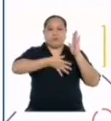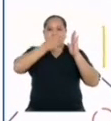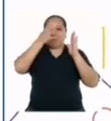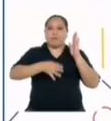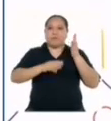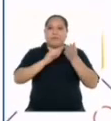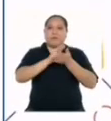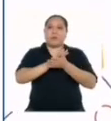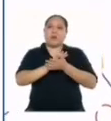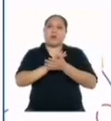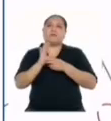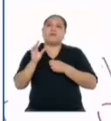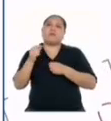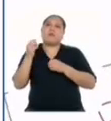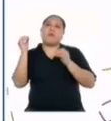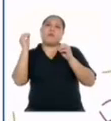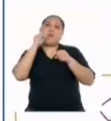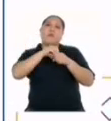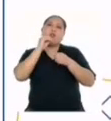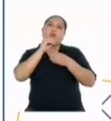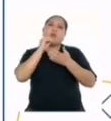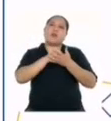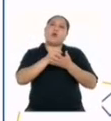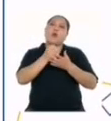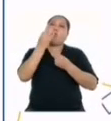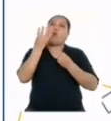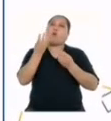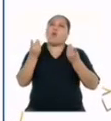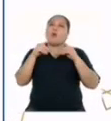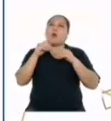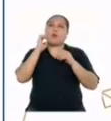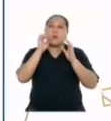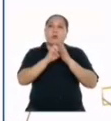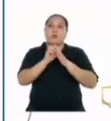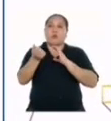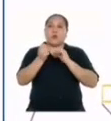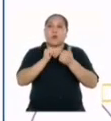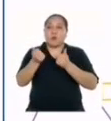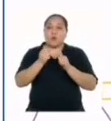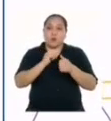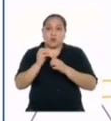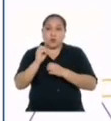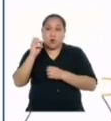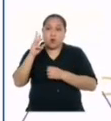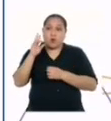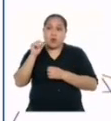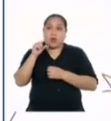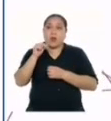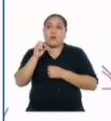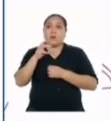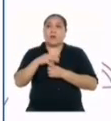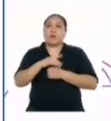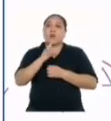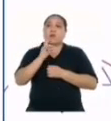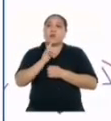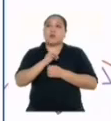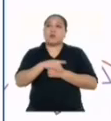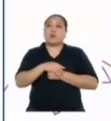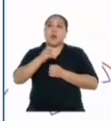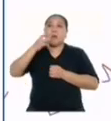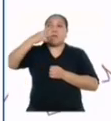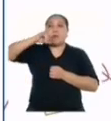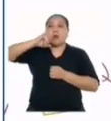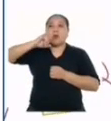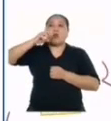blanco para completar el avance de las competencias por fechas. En el caso de tu concurso de origami, solo tendrías que utilizar el recuadro